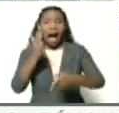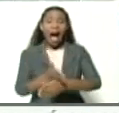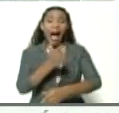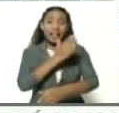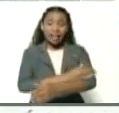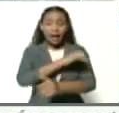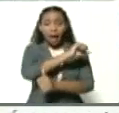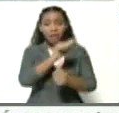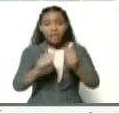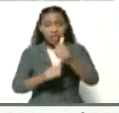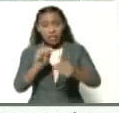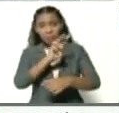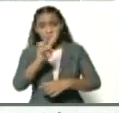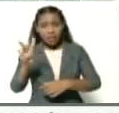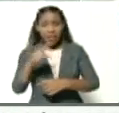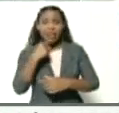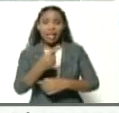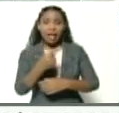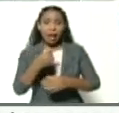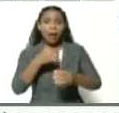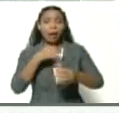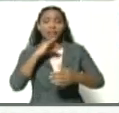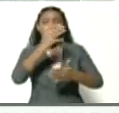la vicepresidenta dé los números,